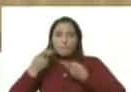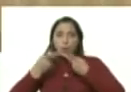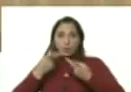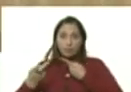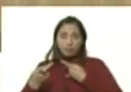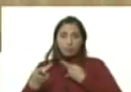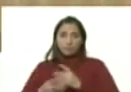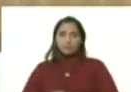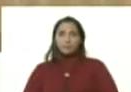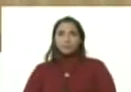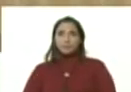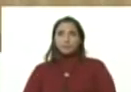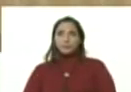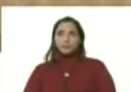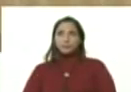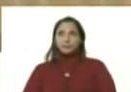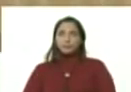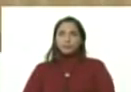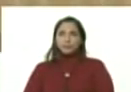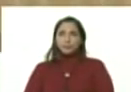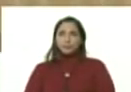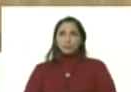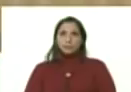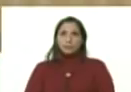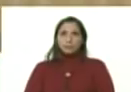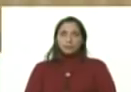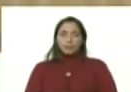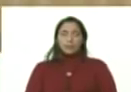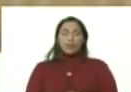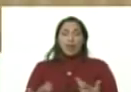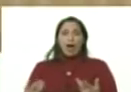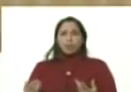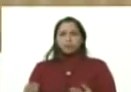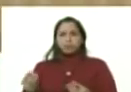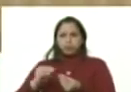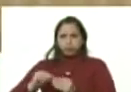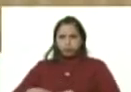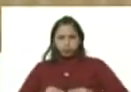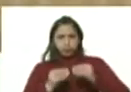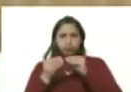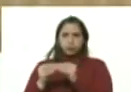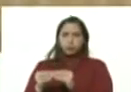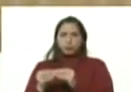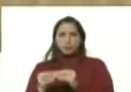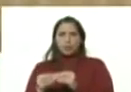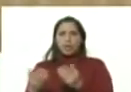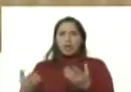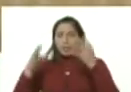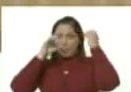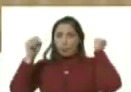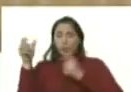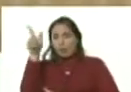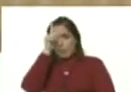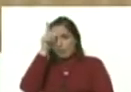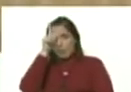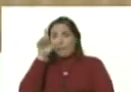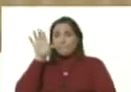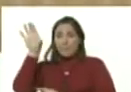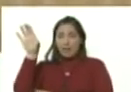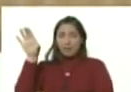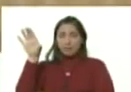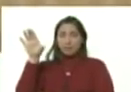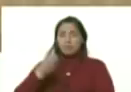esta reanudación de las relaciones diplomáticas con Alemania en vista de que es uno de los países más relevantes